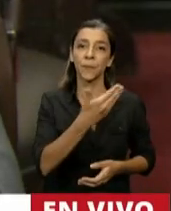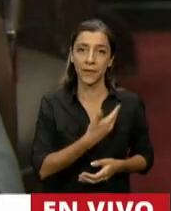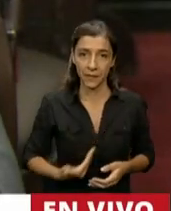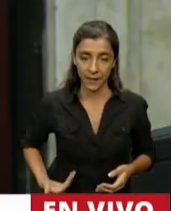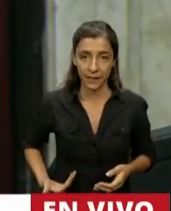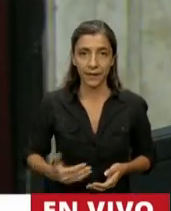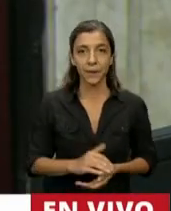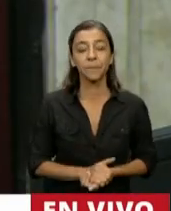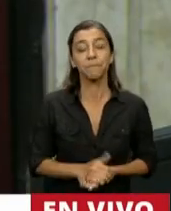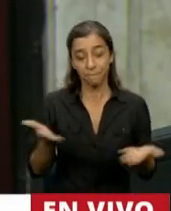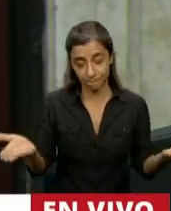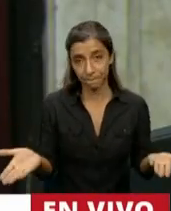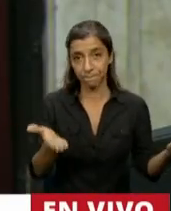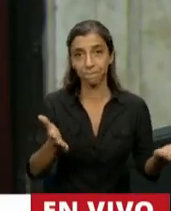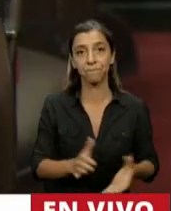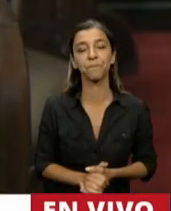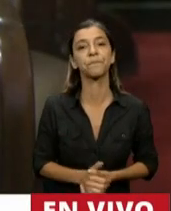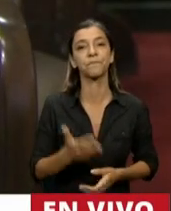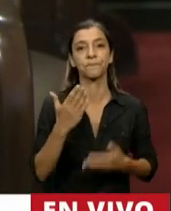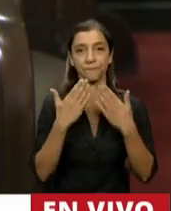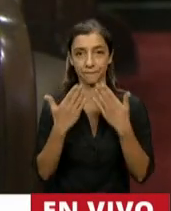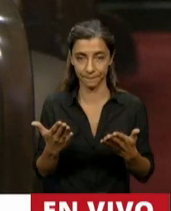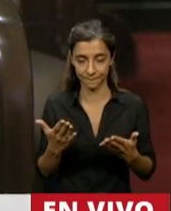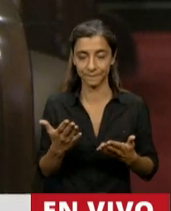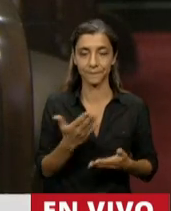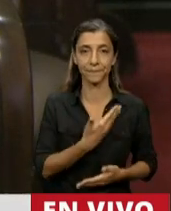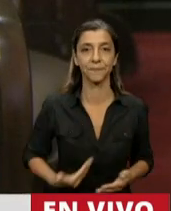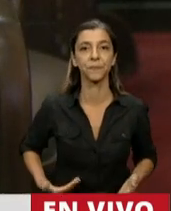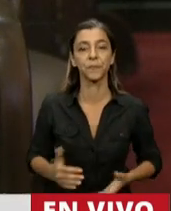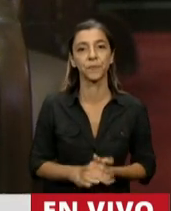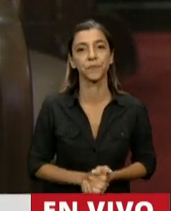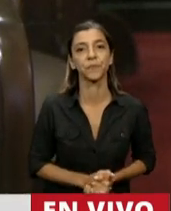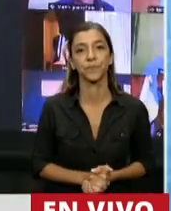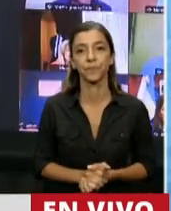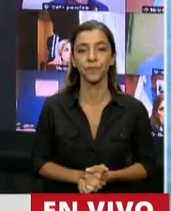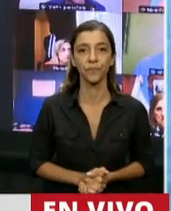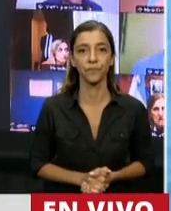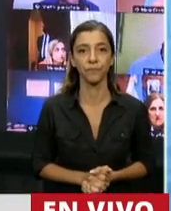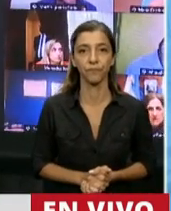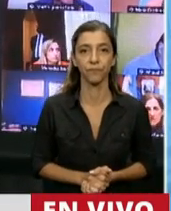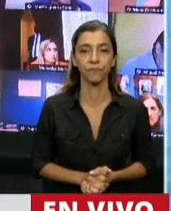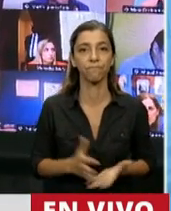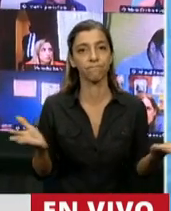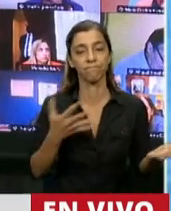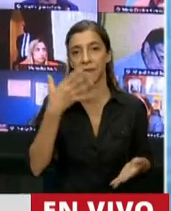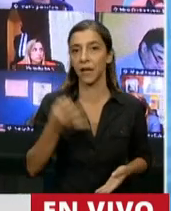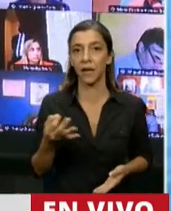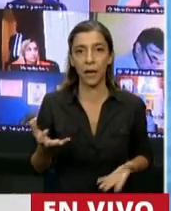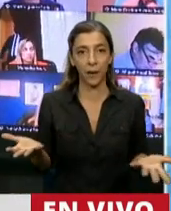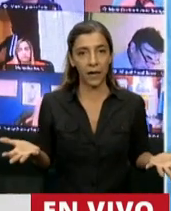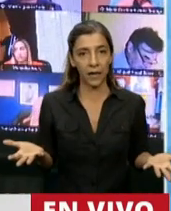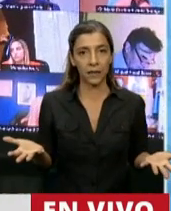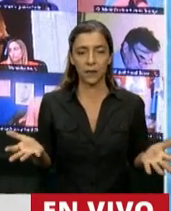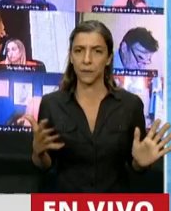avanti diputado gracias presidente haber presidente la verdad que es muy extraño